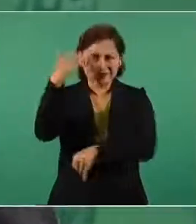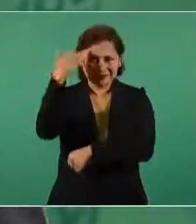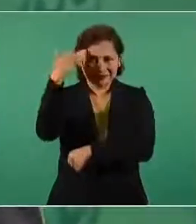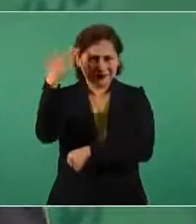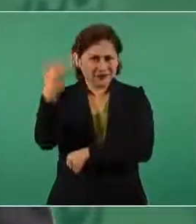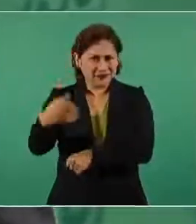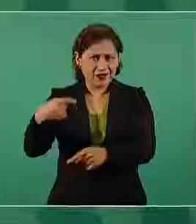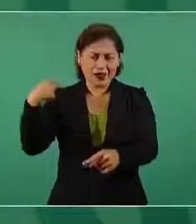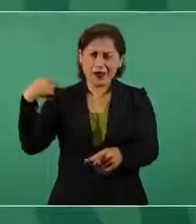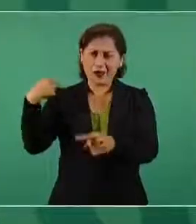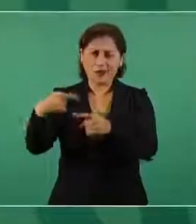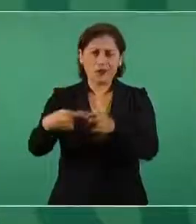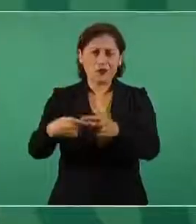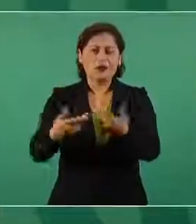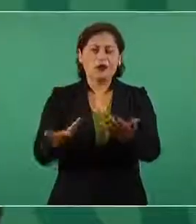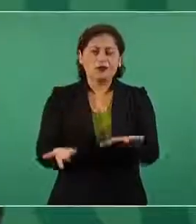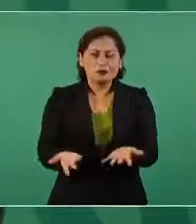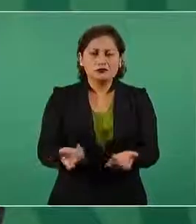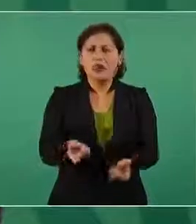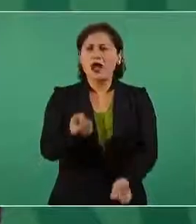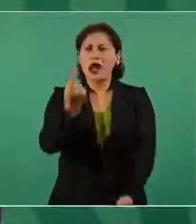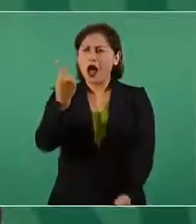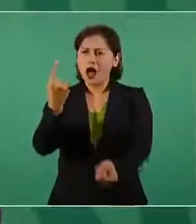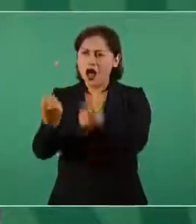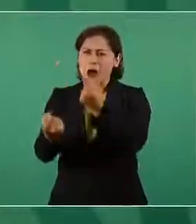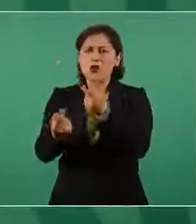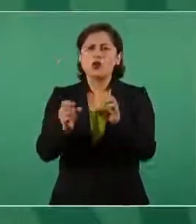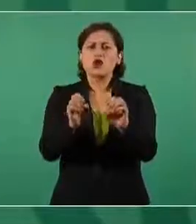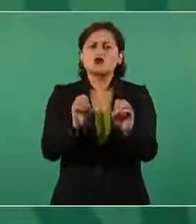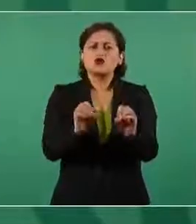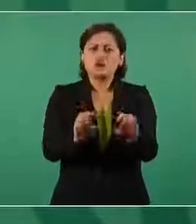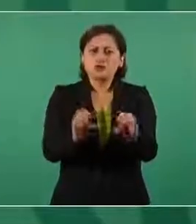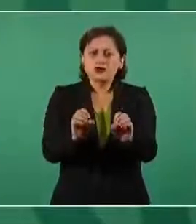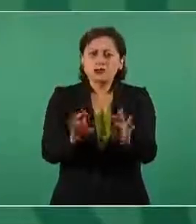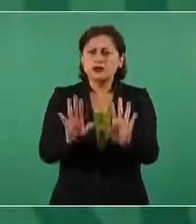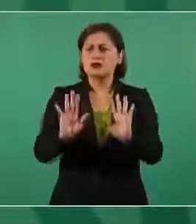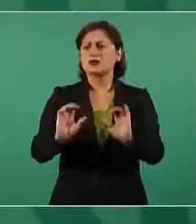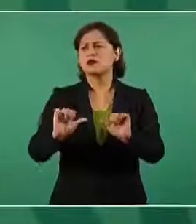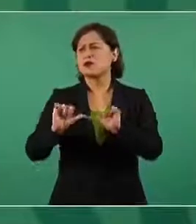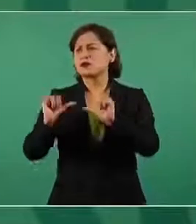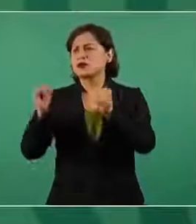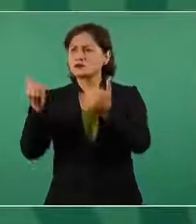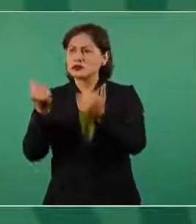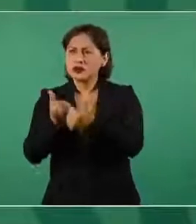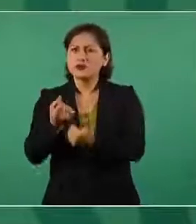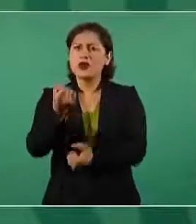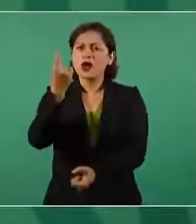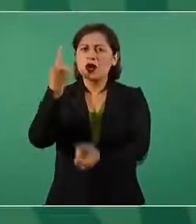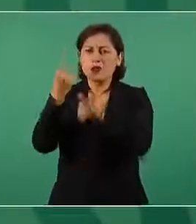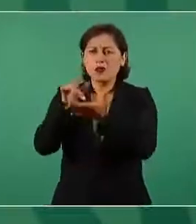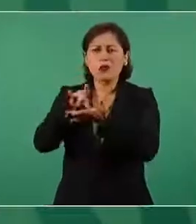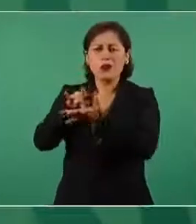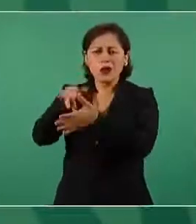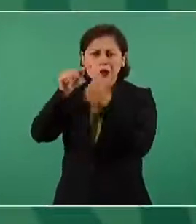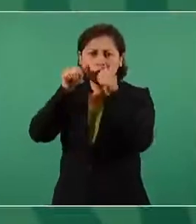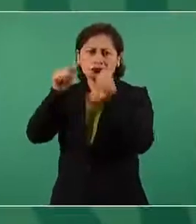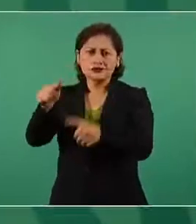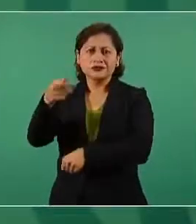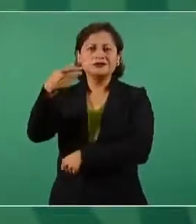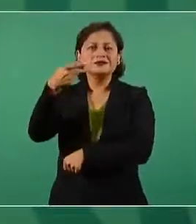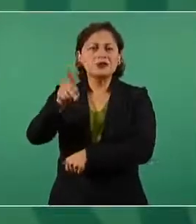Algunas cosas a través de agencias y de la llamada sociedad civil, pero no le llega el apoyo a la